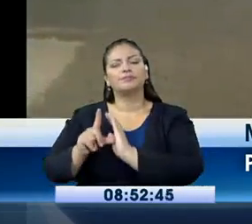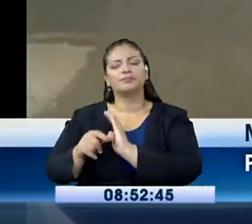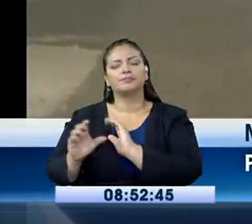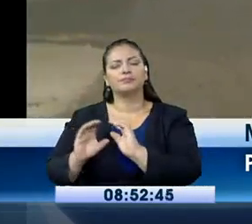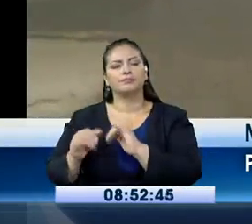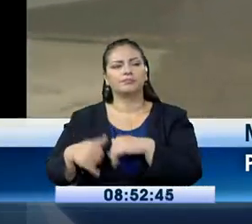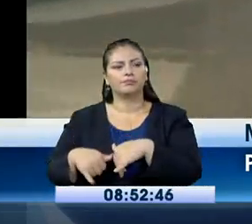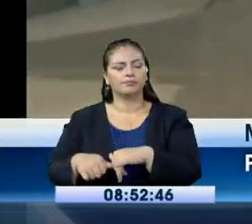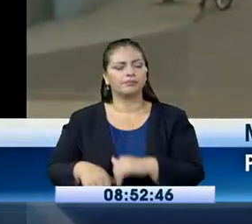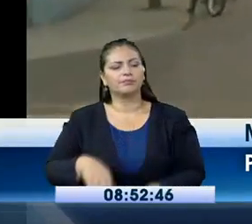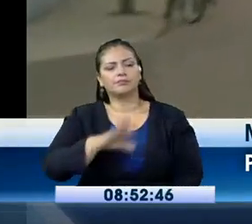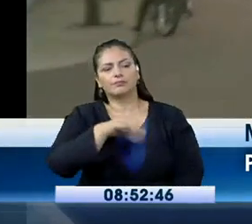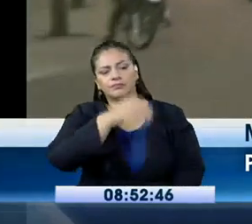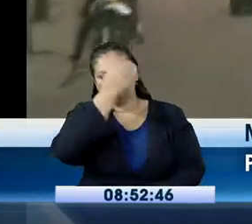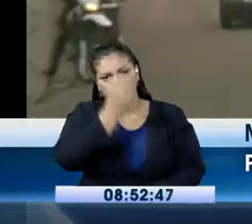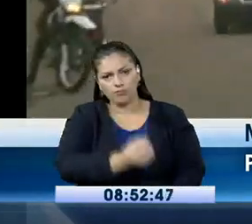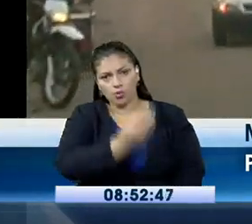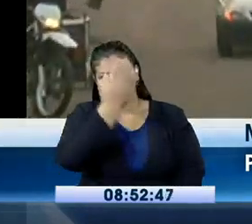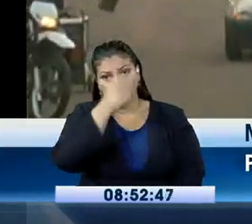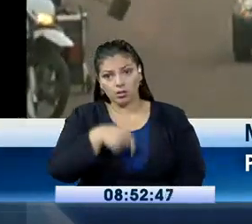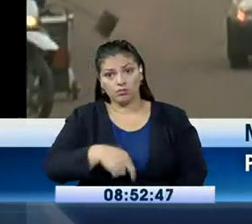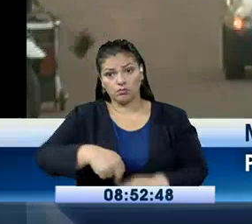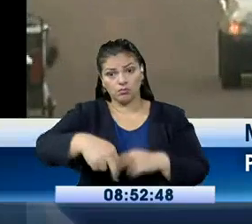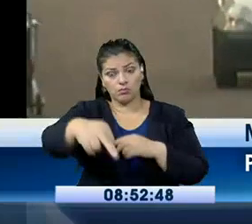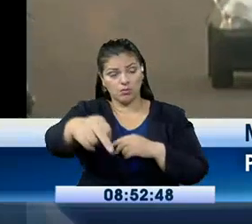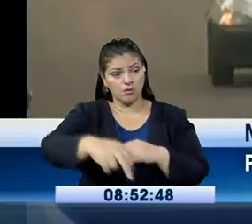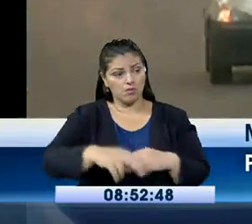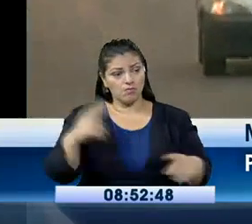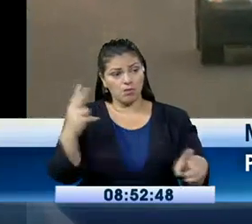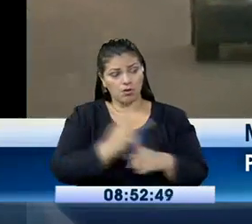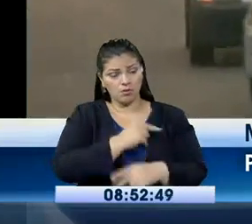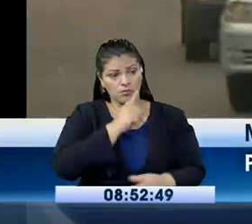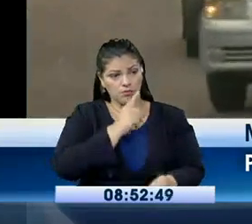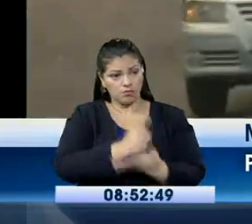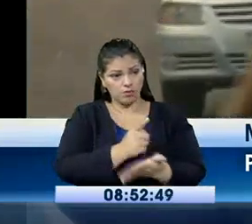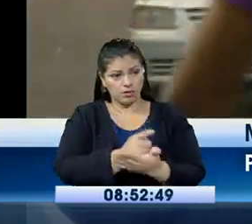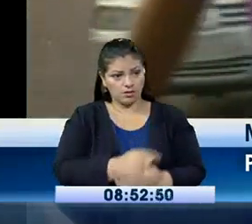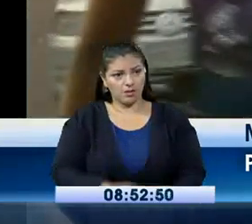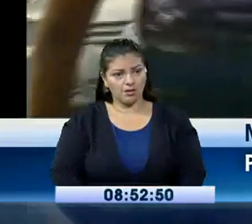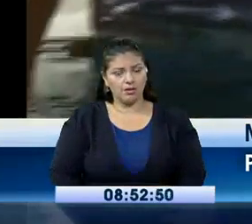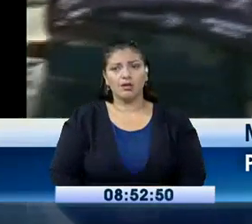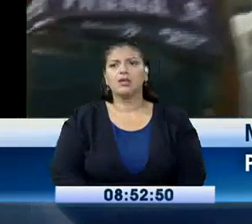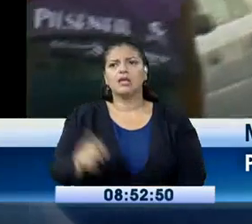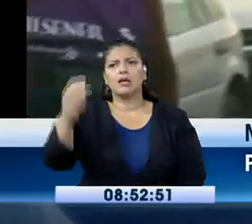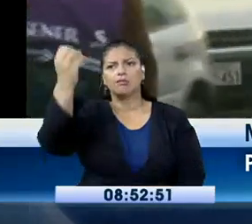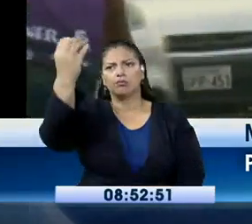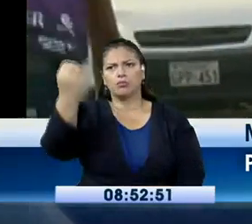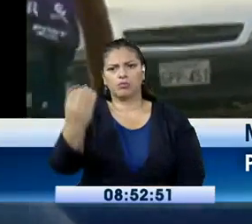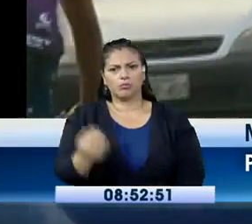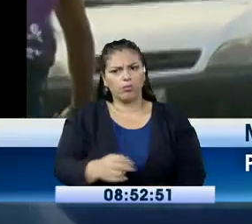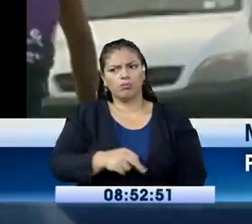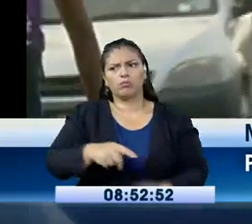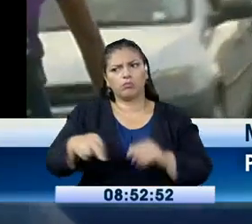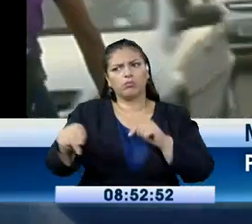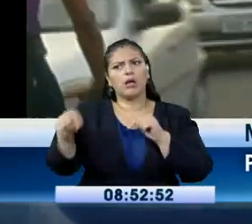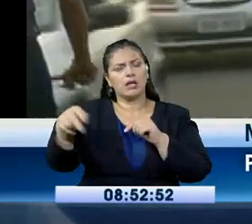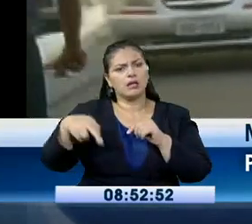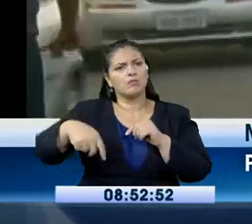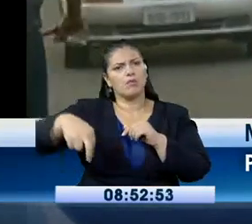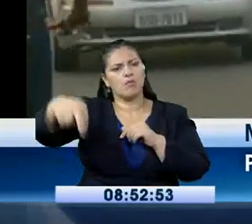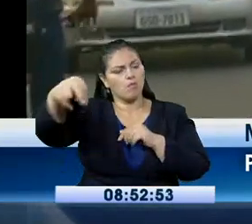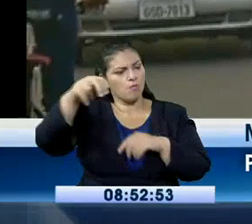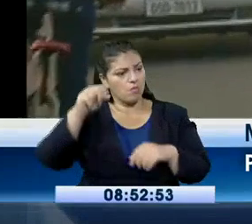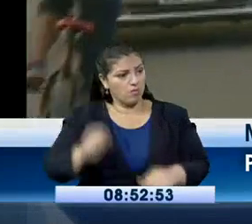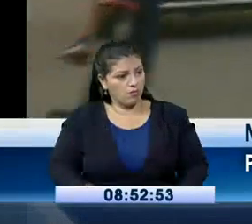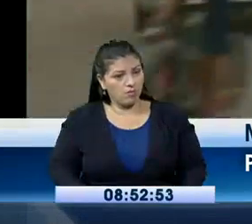un poco complicado también cruzar al pie del semáforo, por cuanto cuando está en roja para los que van de largo, cambia a verde